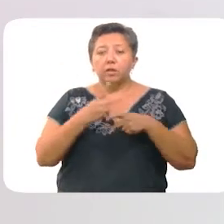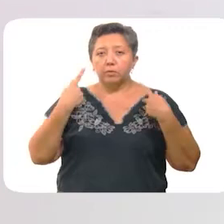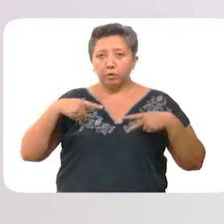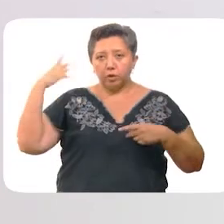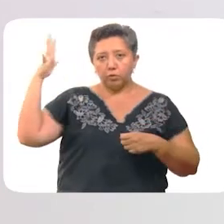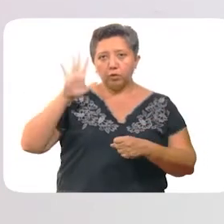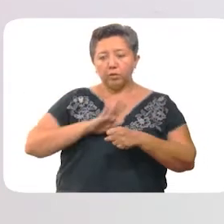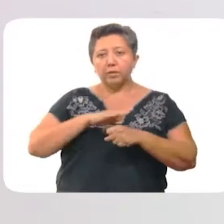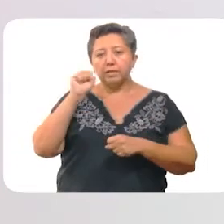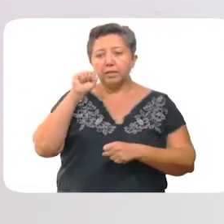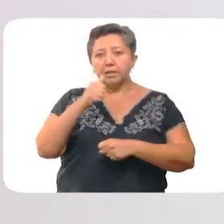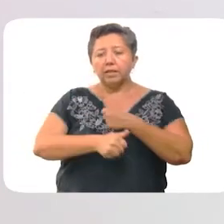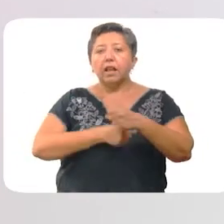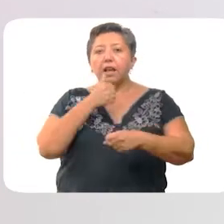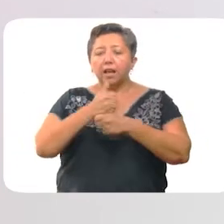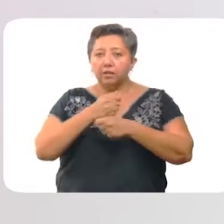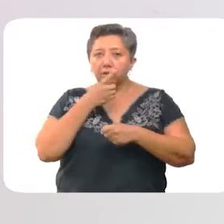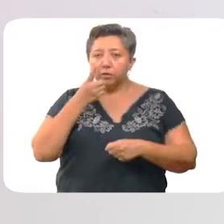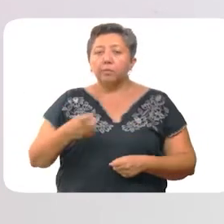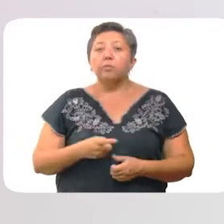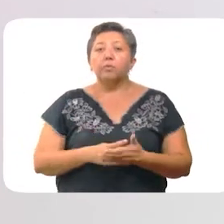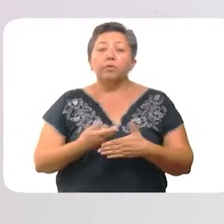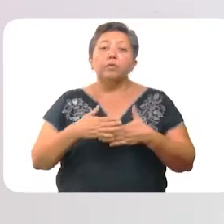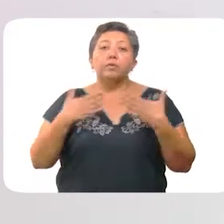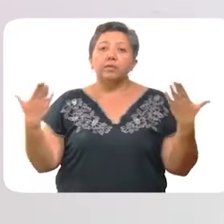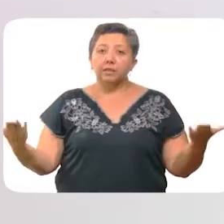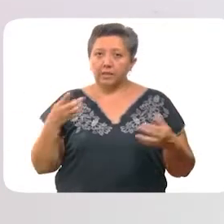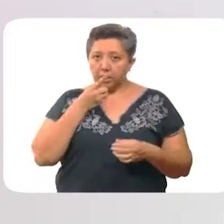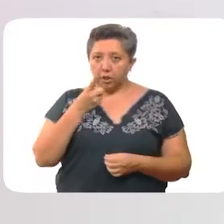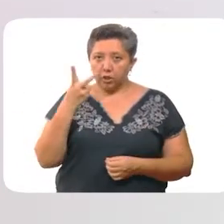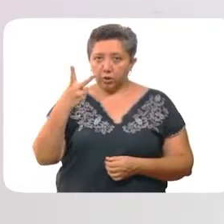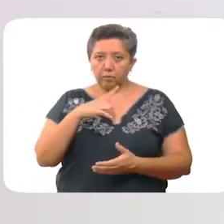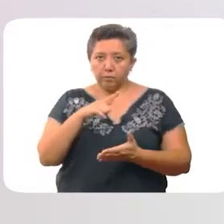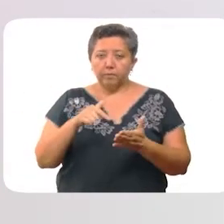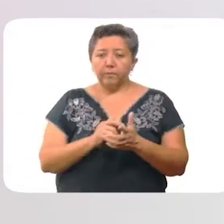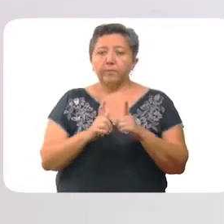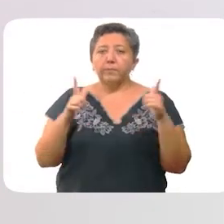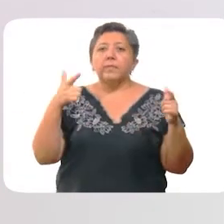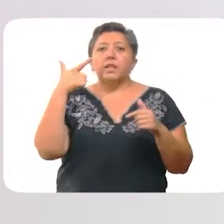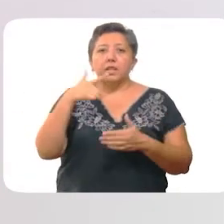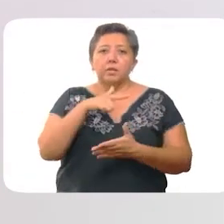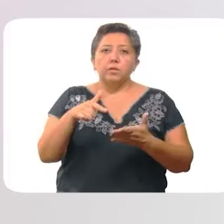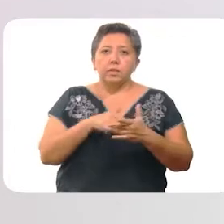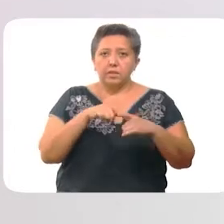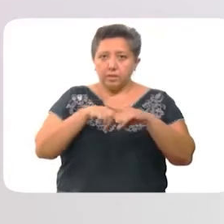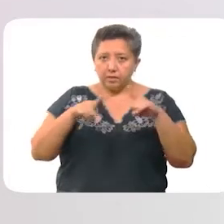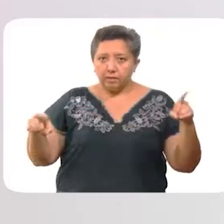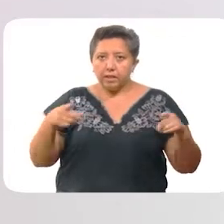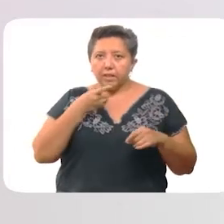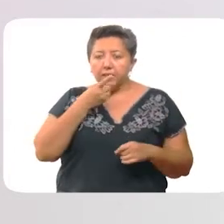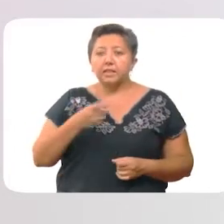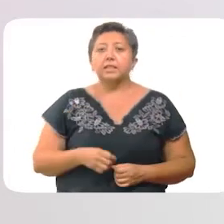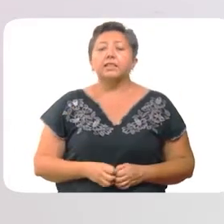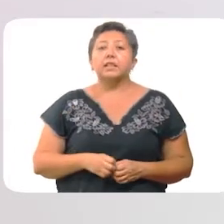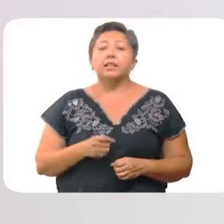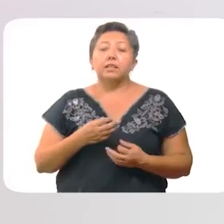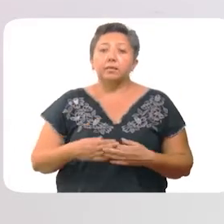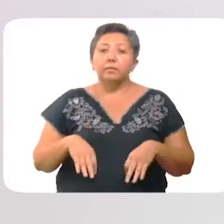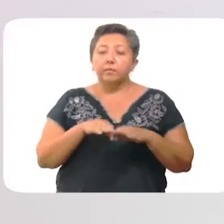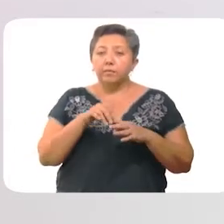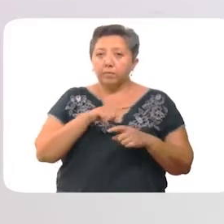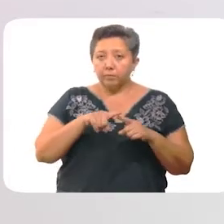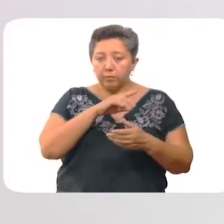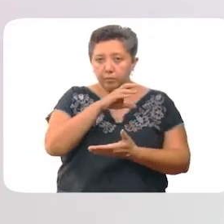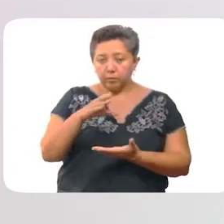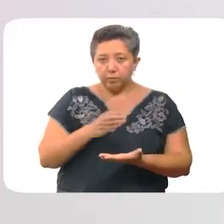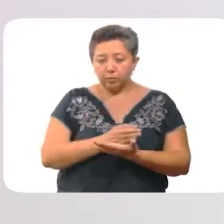personas adultas mayores de 60 años, proceso que se realizó en 2 macrocentros y 7 módulos de vacunación distribuidos estratégicamente